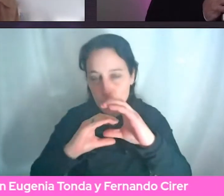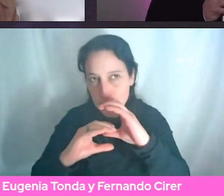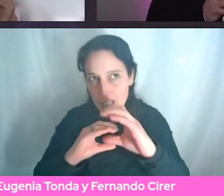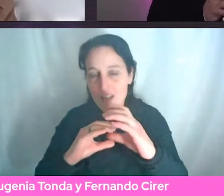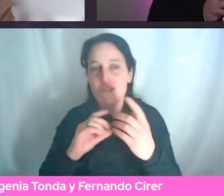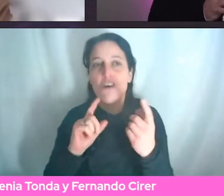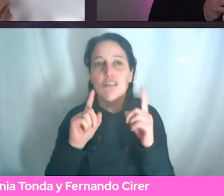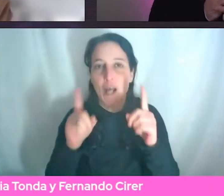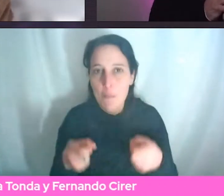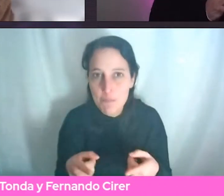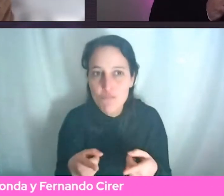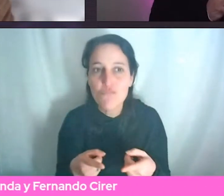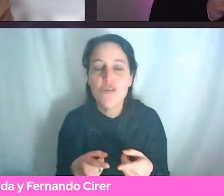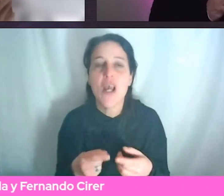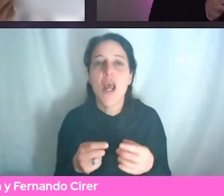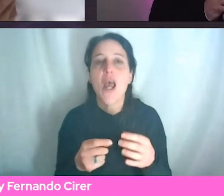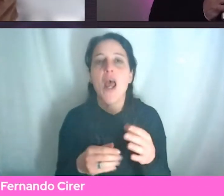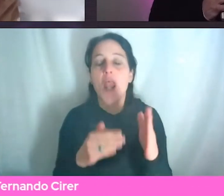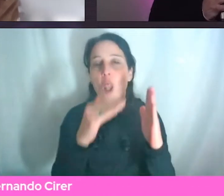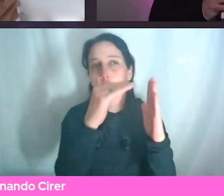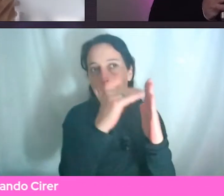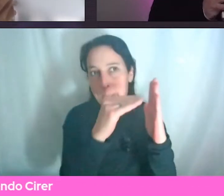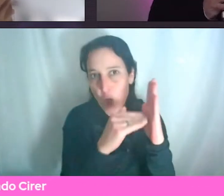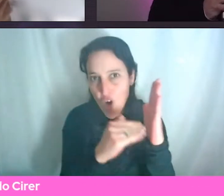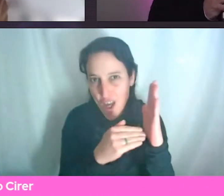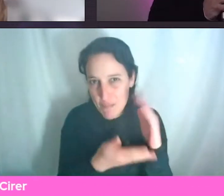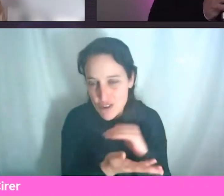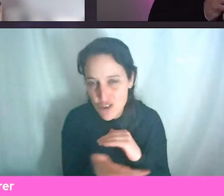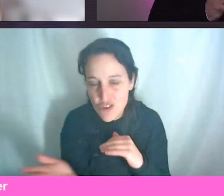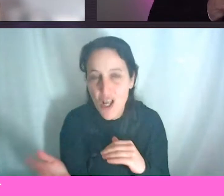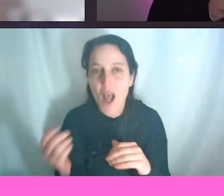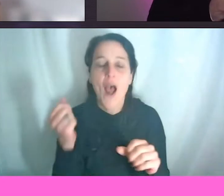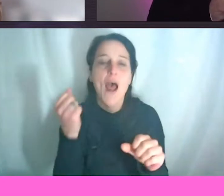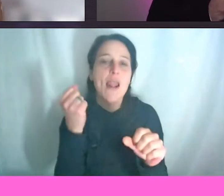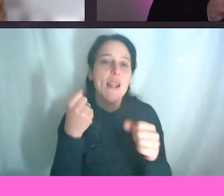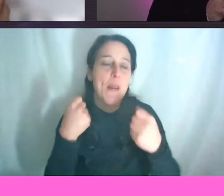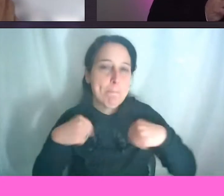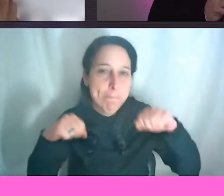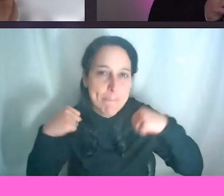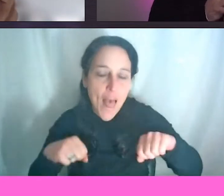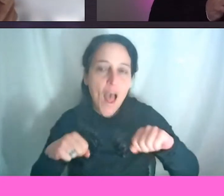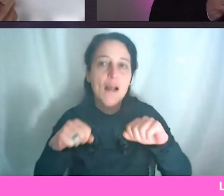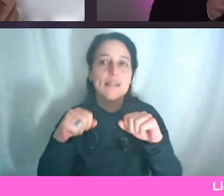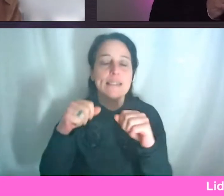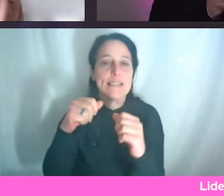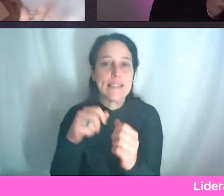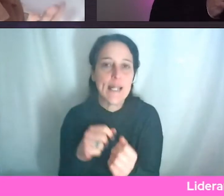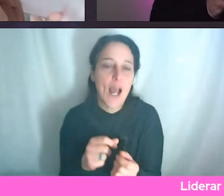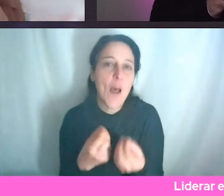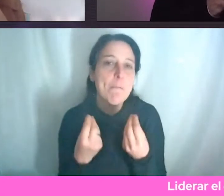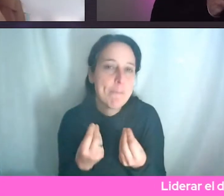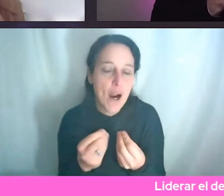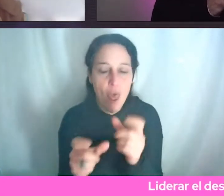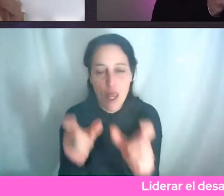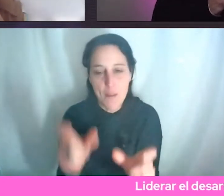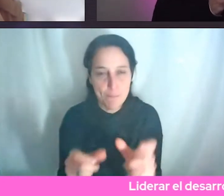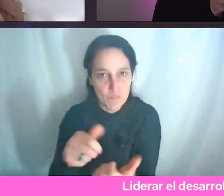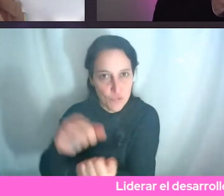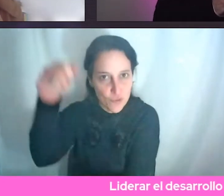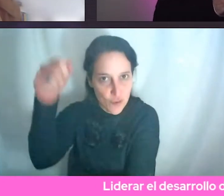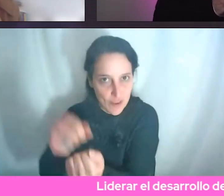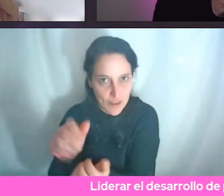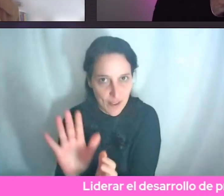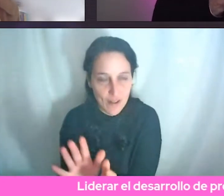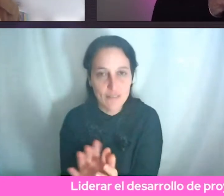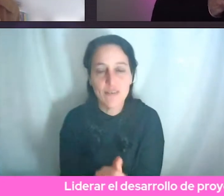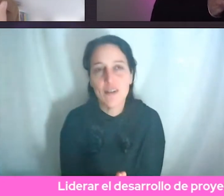externas, nuestros programas sociales o prácticas preprofesionales para las egresadas. Por lo cual, bueno, nuestro equipo es súper diverso.